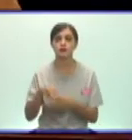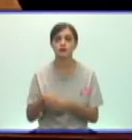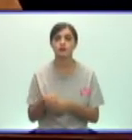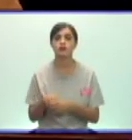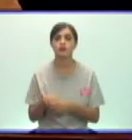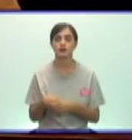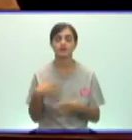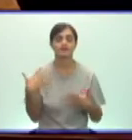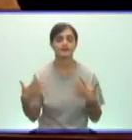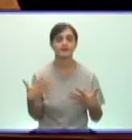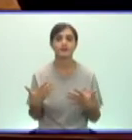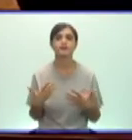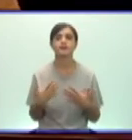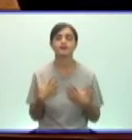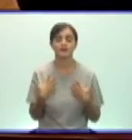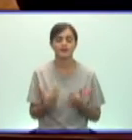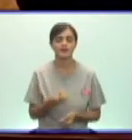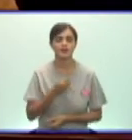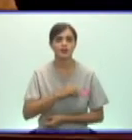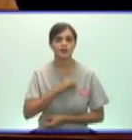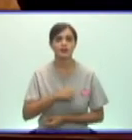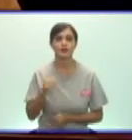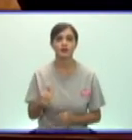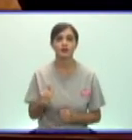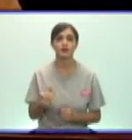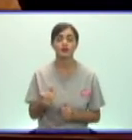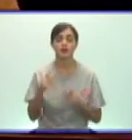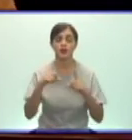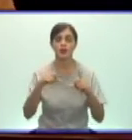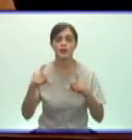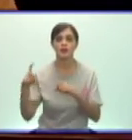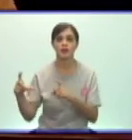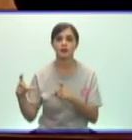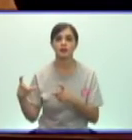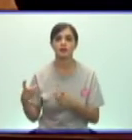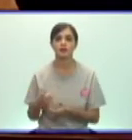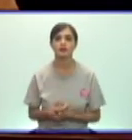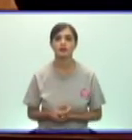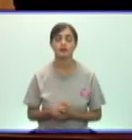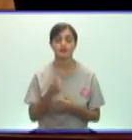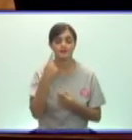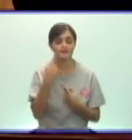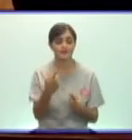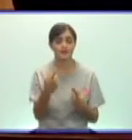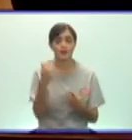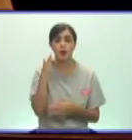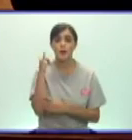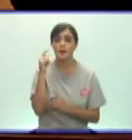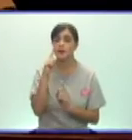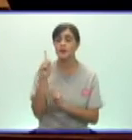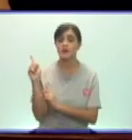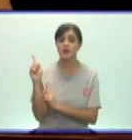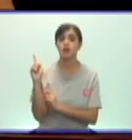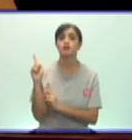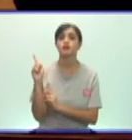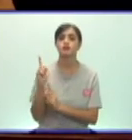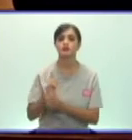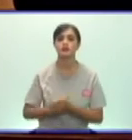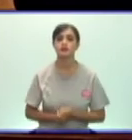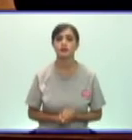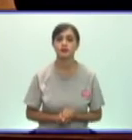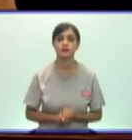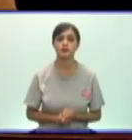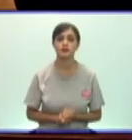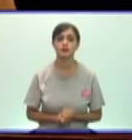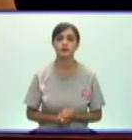decimos, que cuando vemos en movimiento, en imágenes, además las escenas de la historia, pues también nos ayuda eso a comprender un poco más. Es